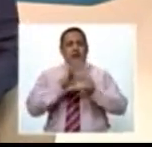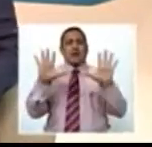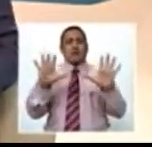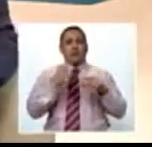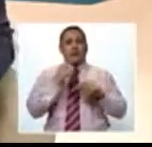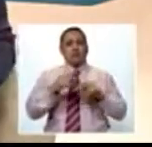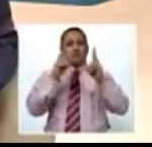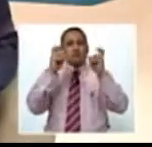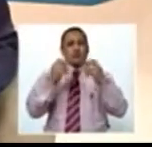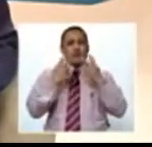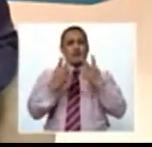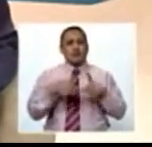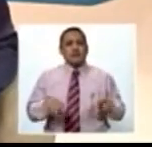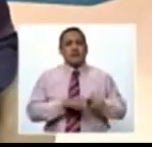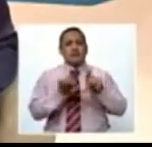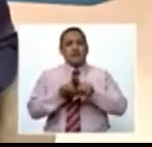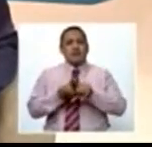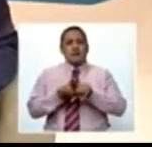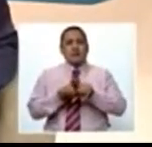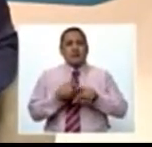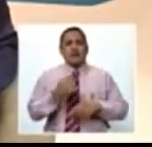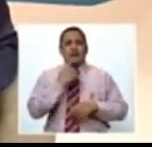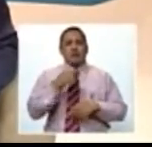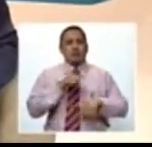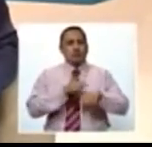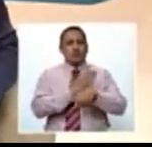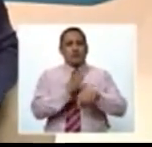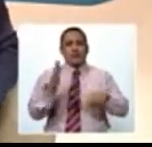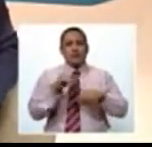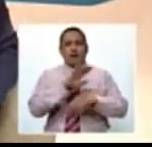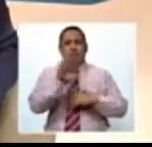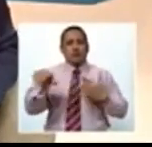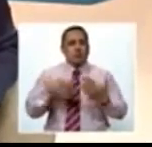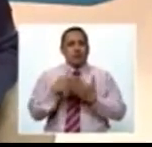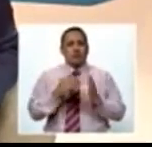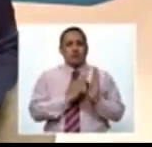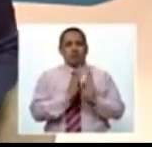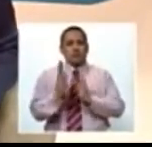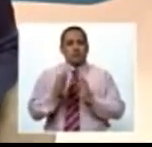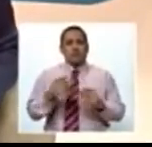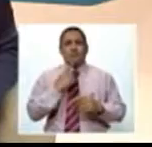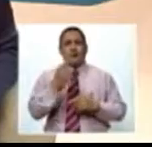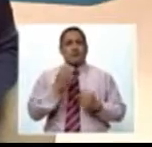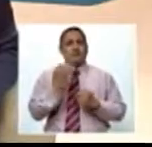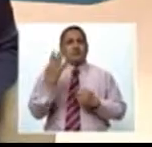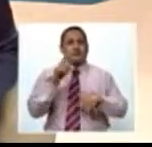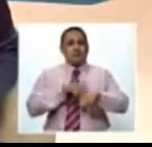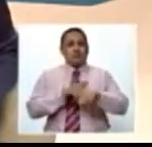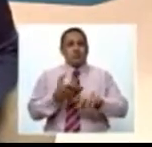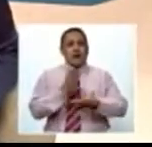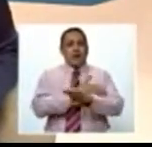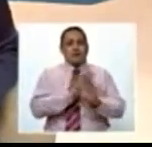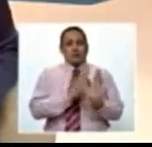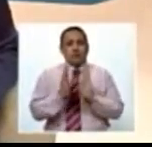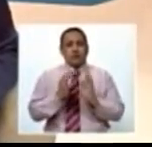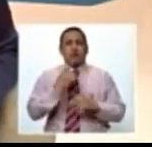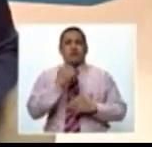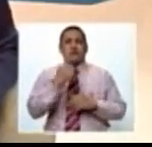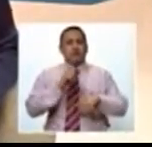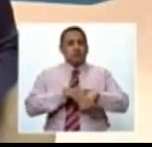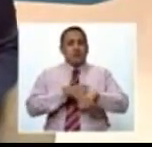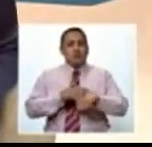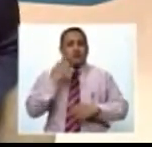el tema y que además de plazo razonable para todo el proceso, para ciertos tiempos del proceso también existen, ¿no?,